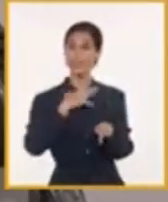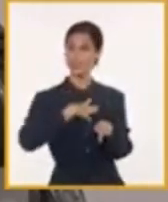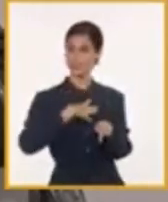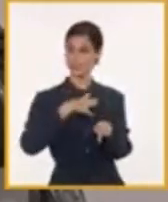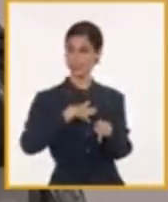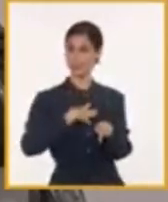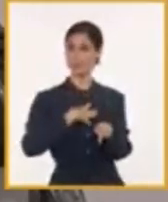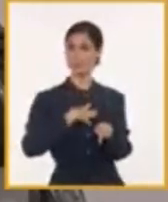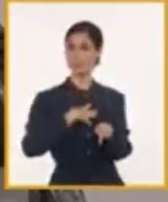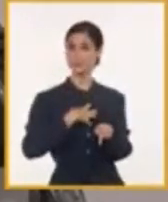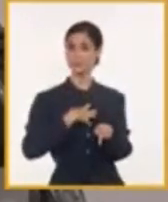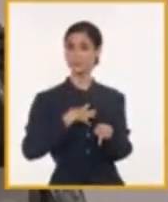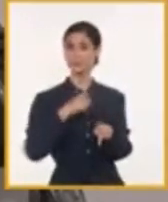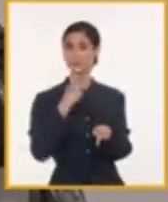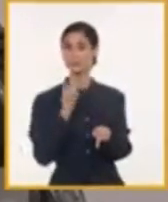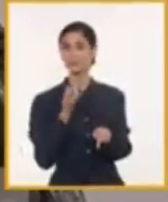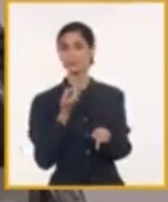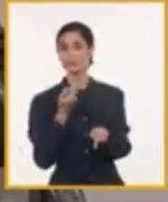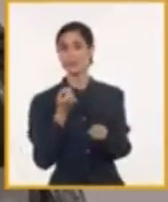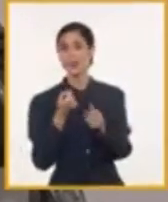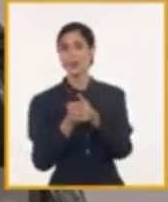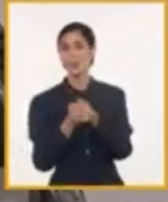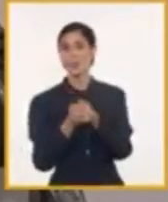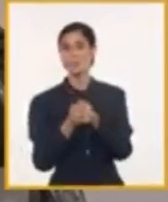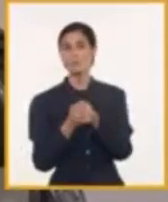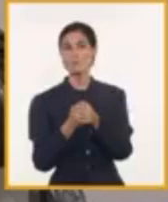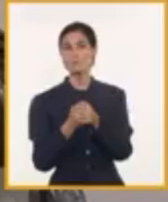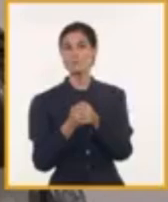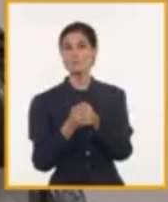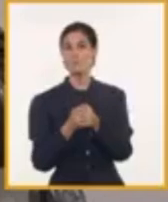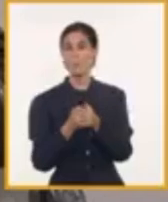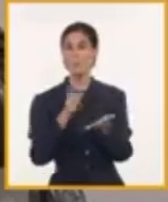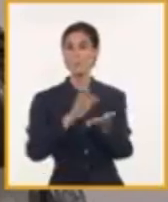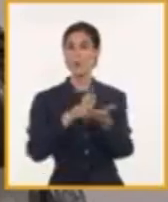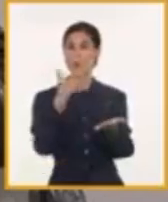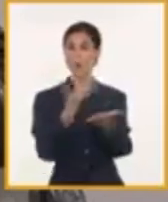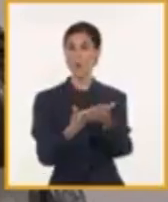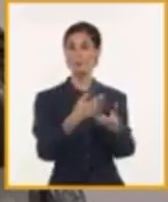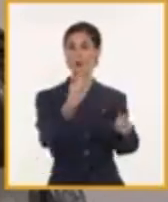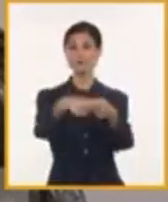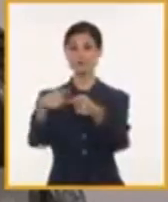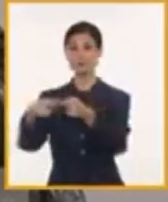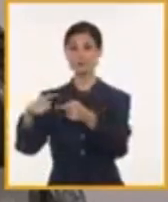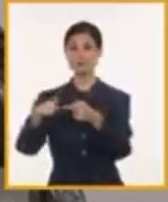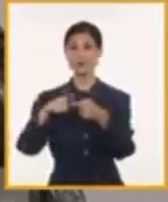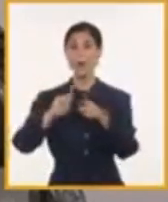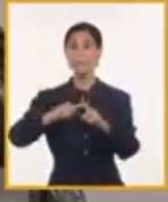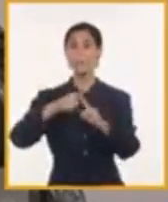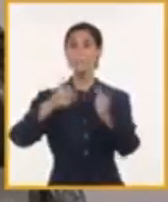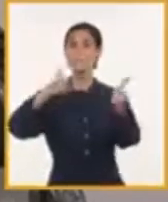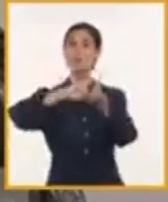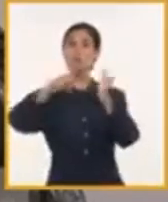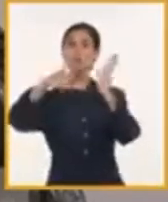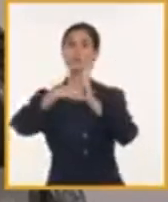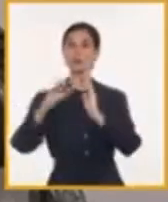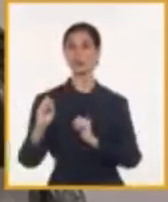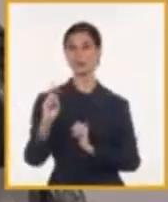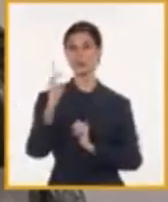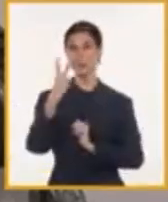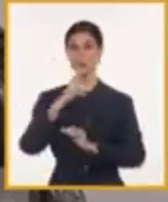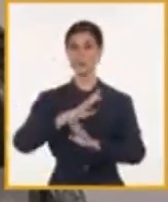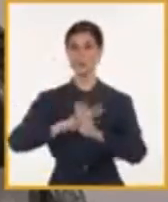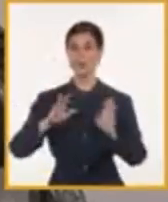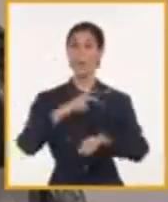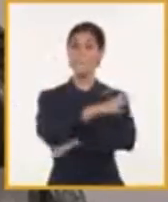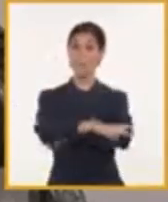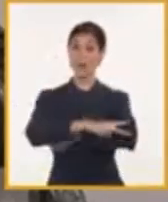previsto o prevemos una cartera de oportunidades y tenemos dos proyectos de inversión extranjera que hoy están aprobados. Tenemos